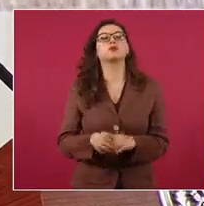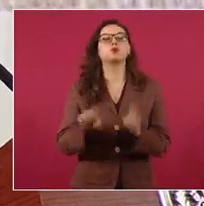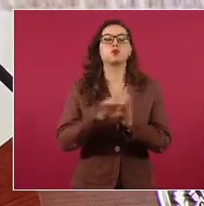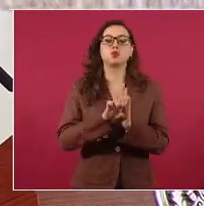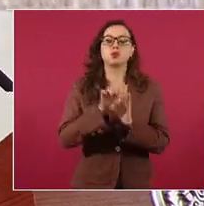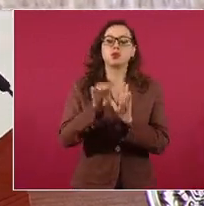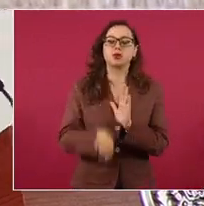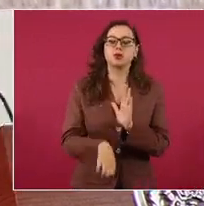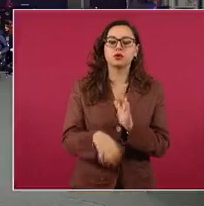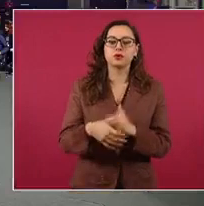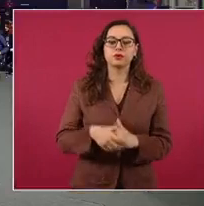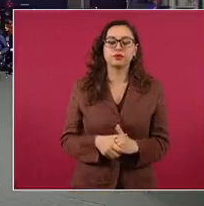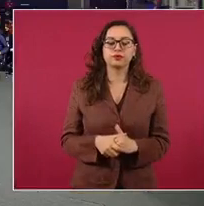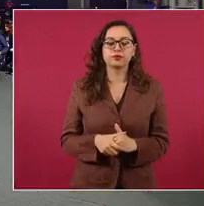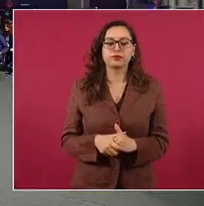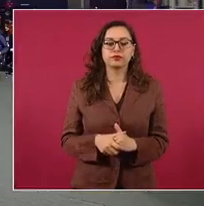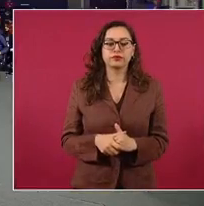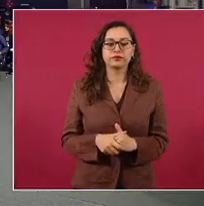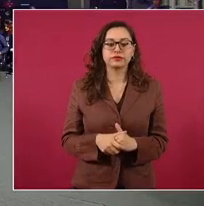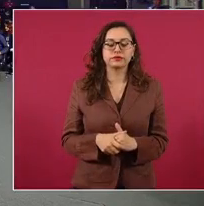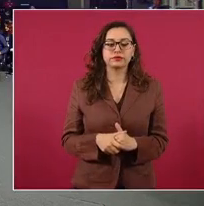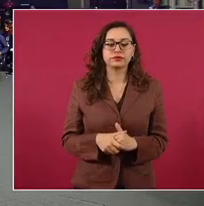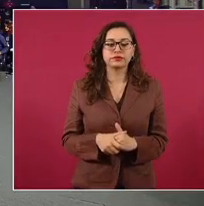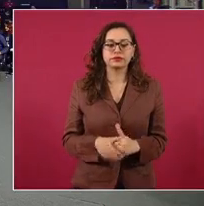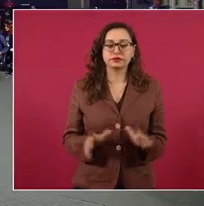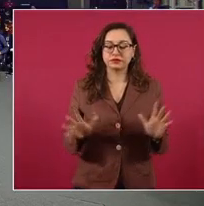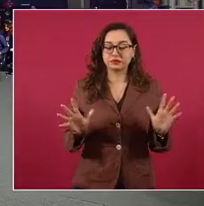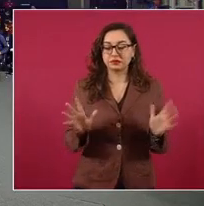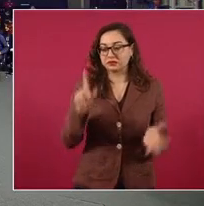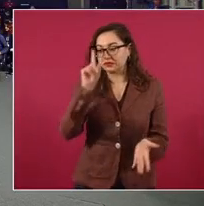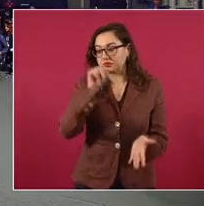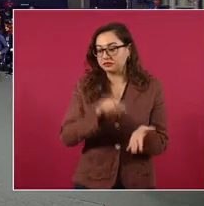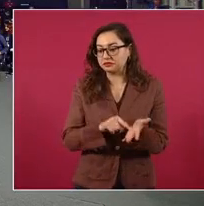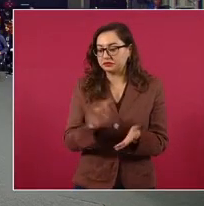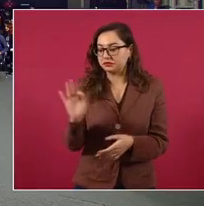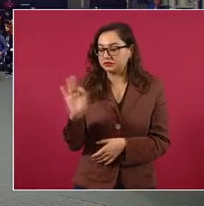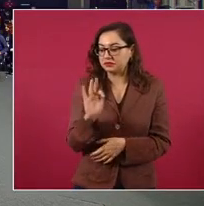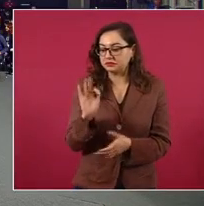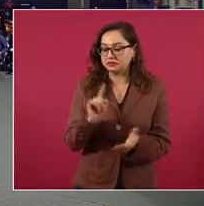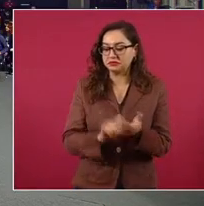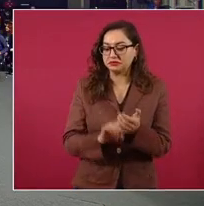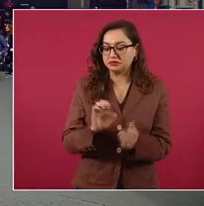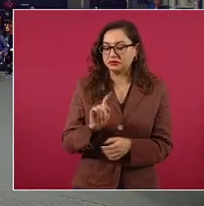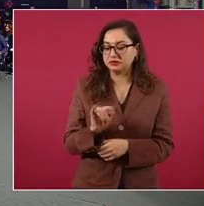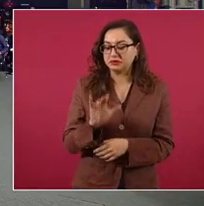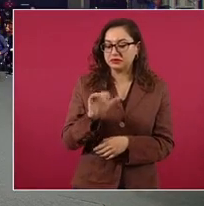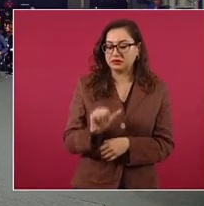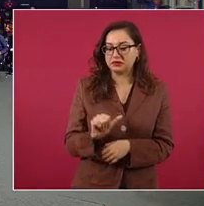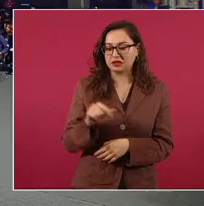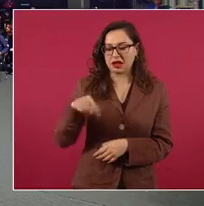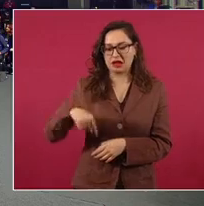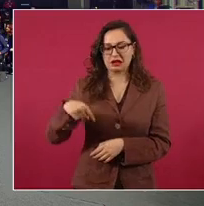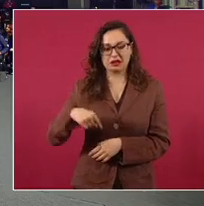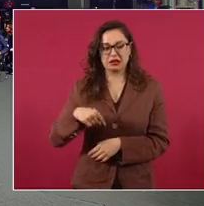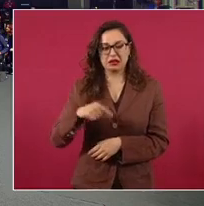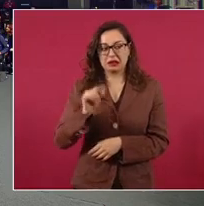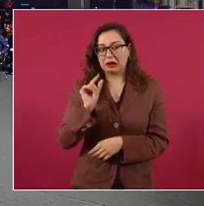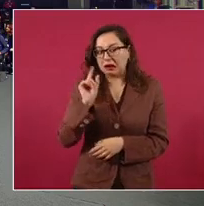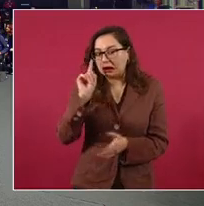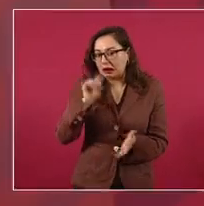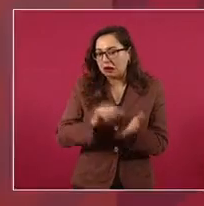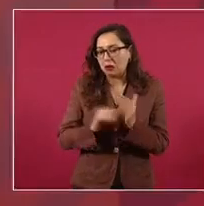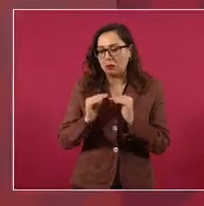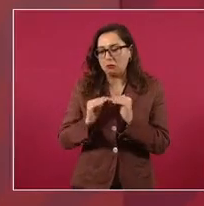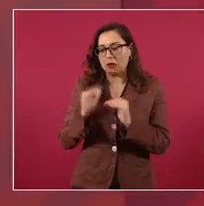mejor tienen más rigor periodístico, ético, el Reforma o